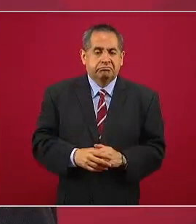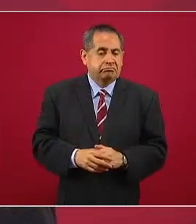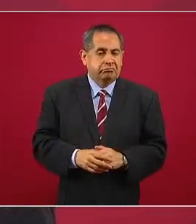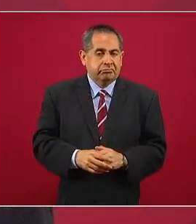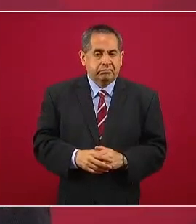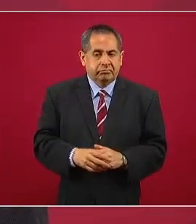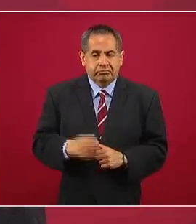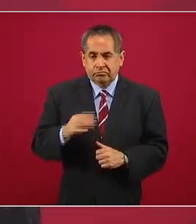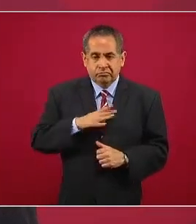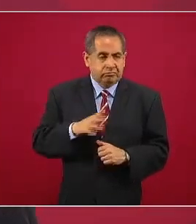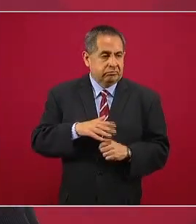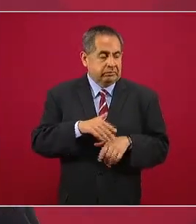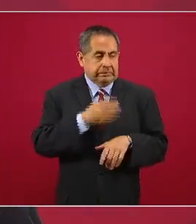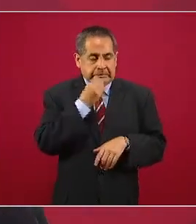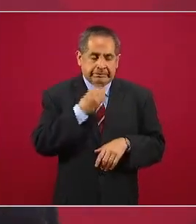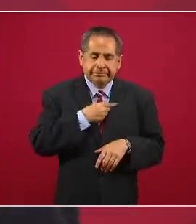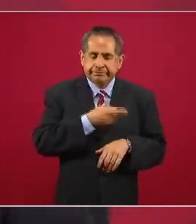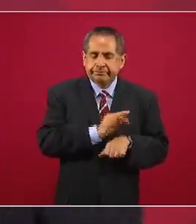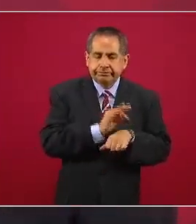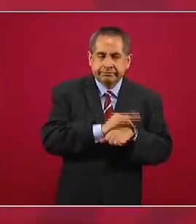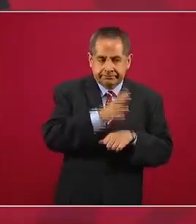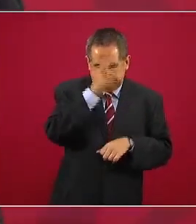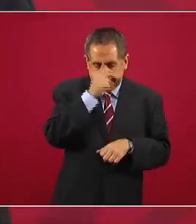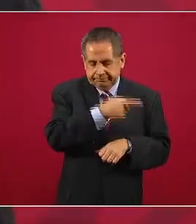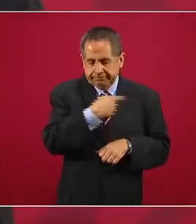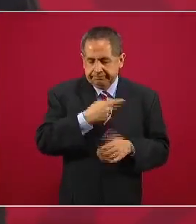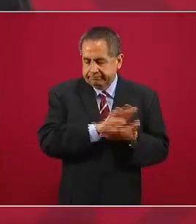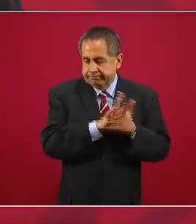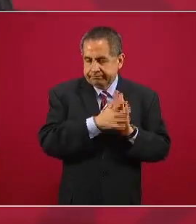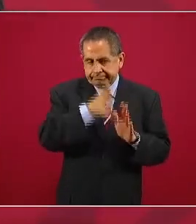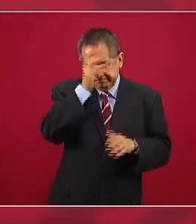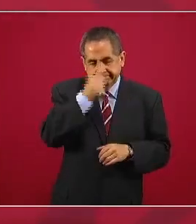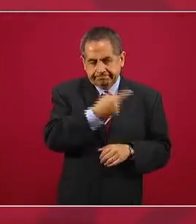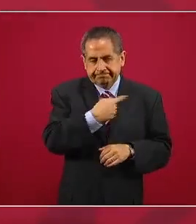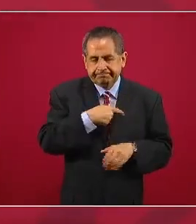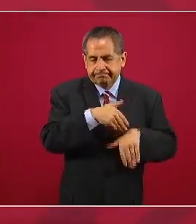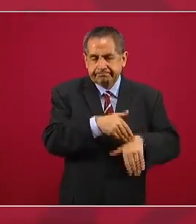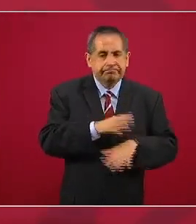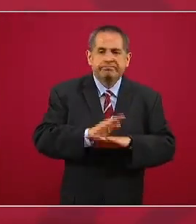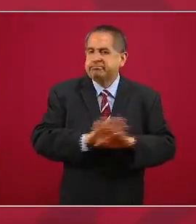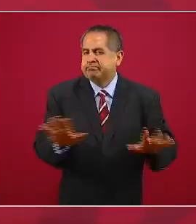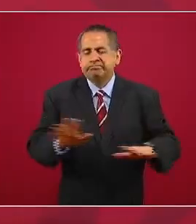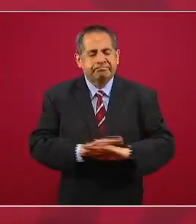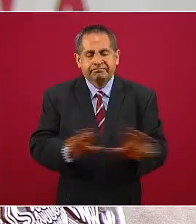No hay compromiso con ningún grupo de interés creado.